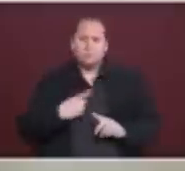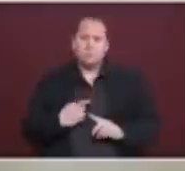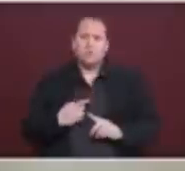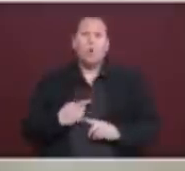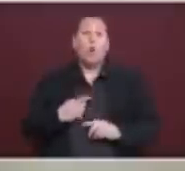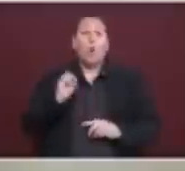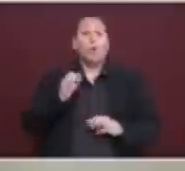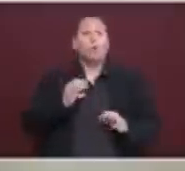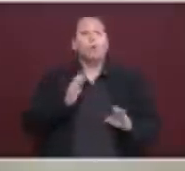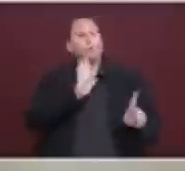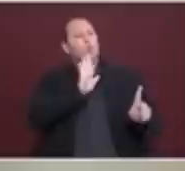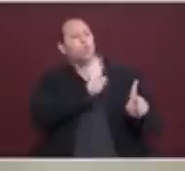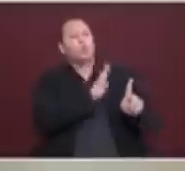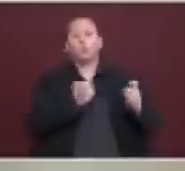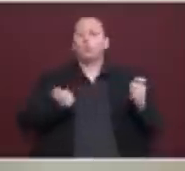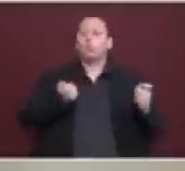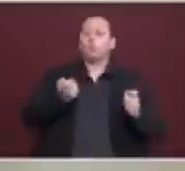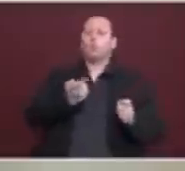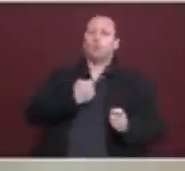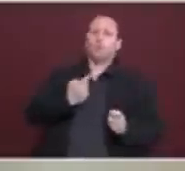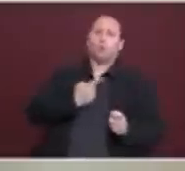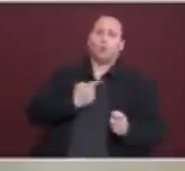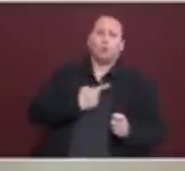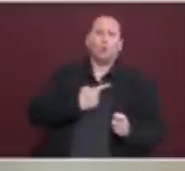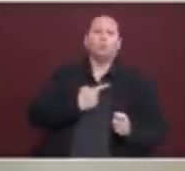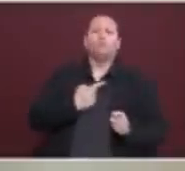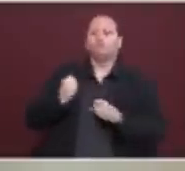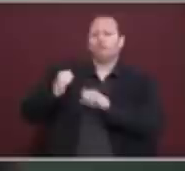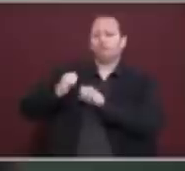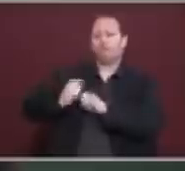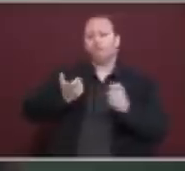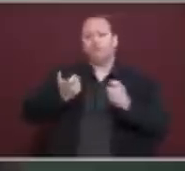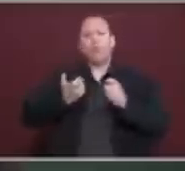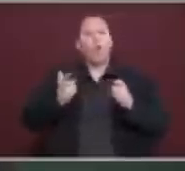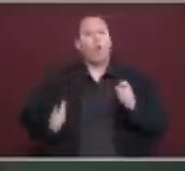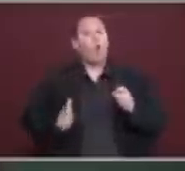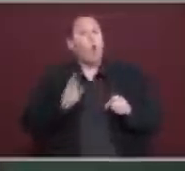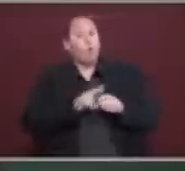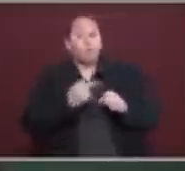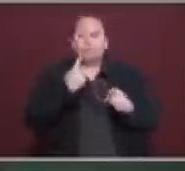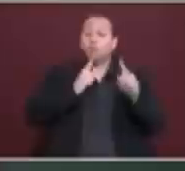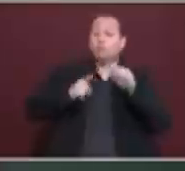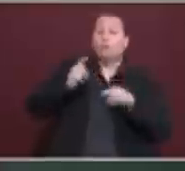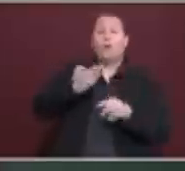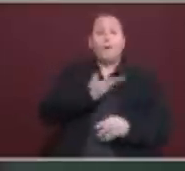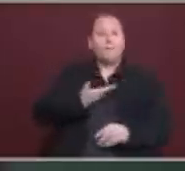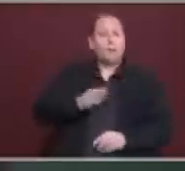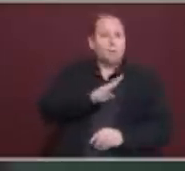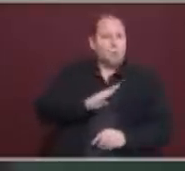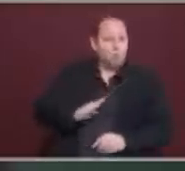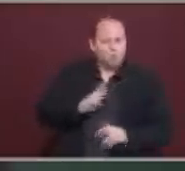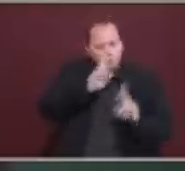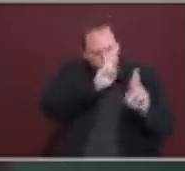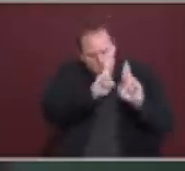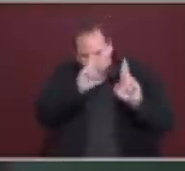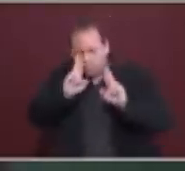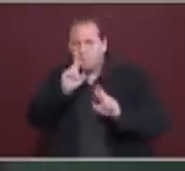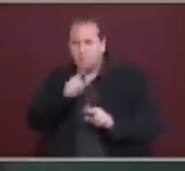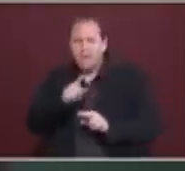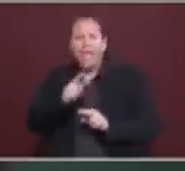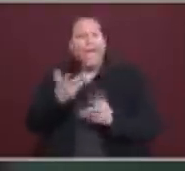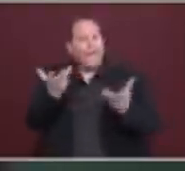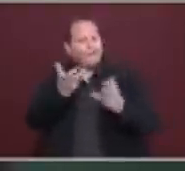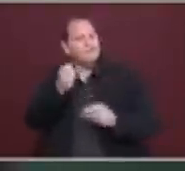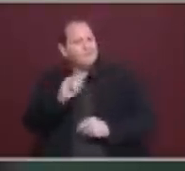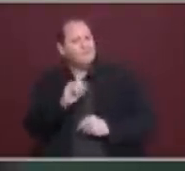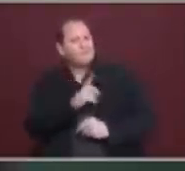soberanía de la autoridad de los gobernadores de los presidentes municipales así lo vamos a